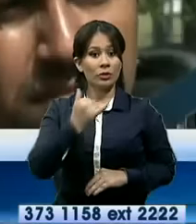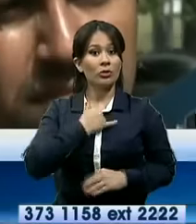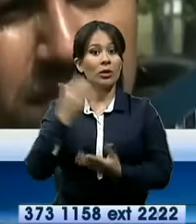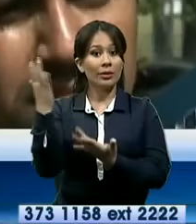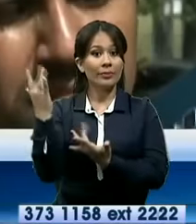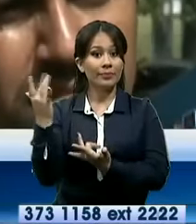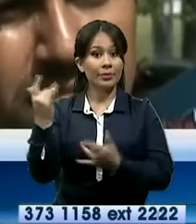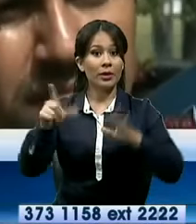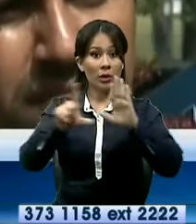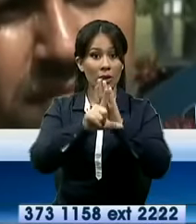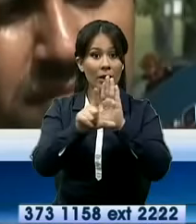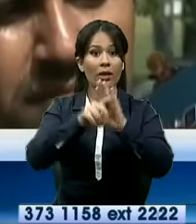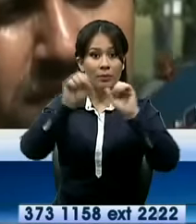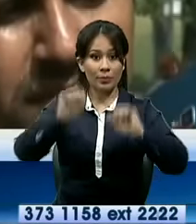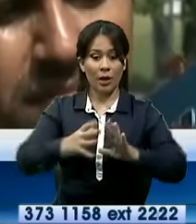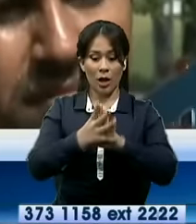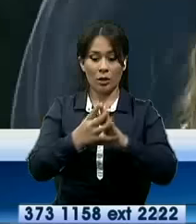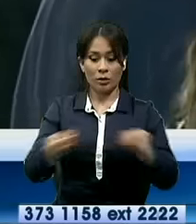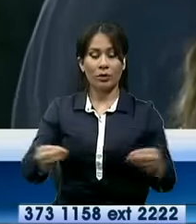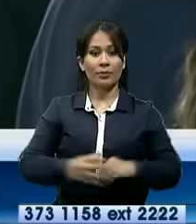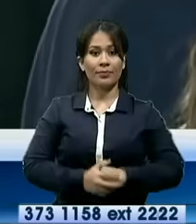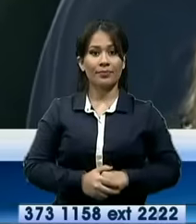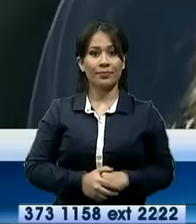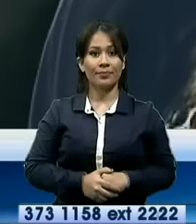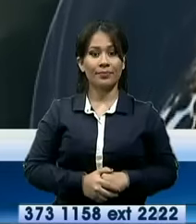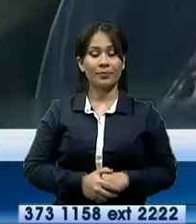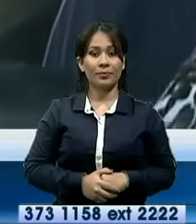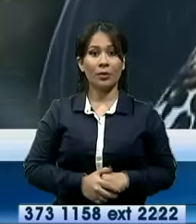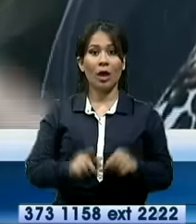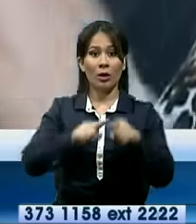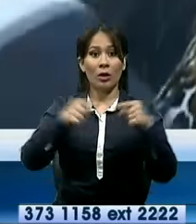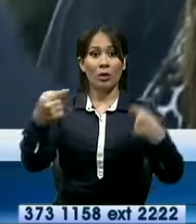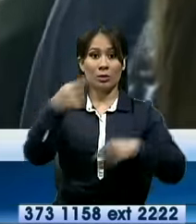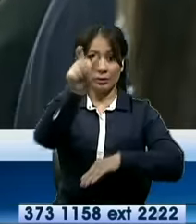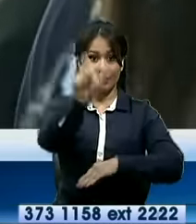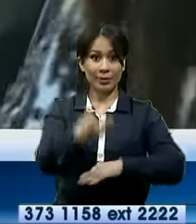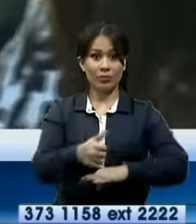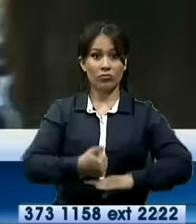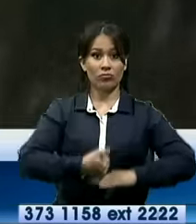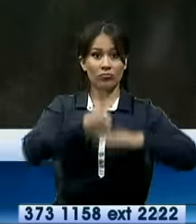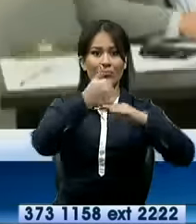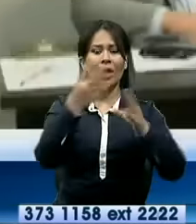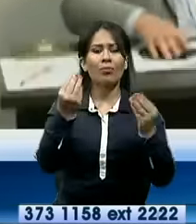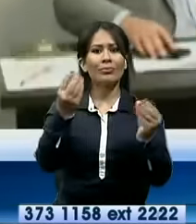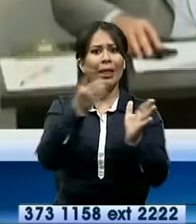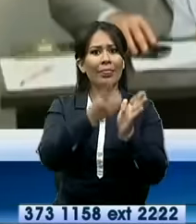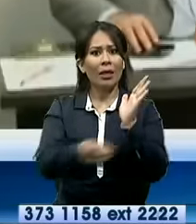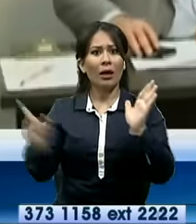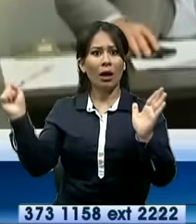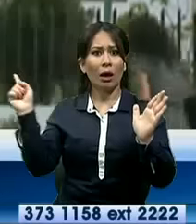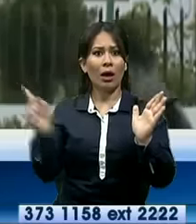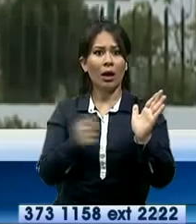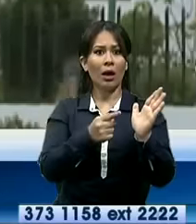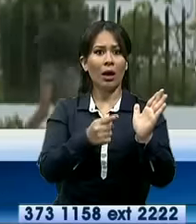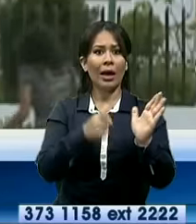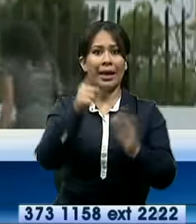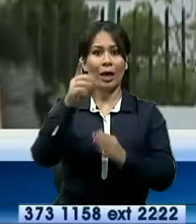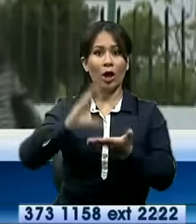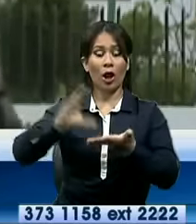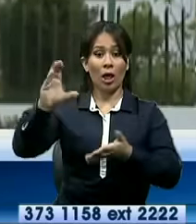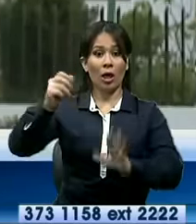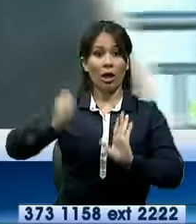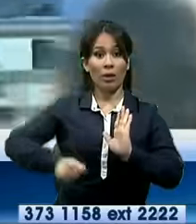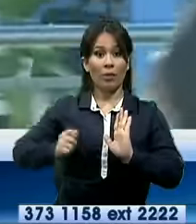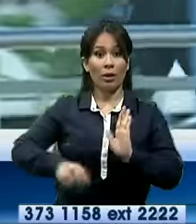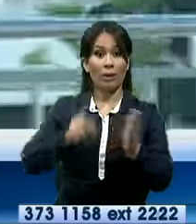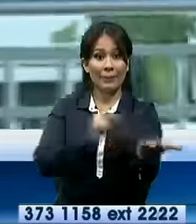ley genere la resolución que corresponda. Es que en contra del superintendente pesa una demanda presentada por Fundamedios y el Colegio de Abogados de